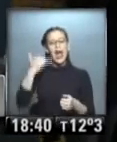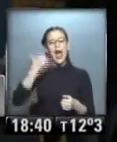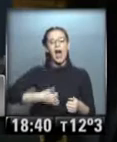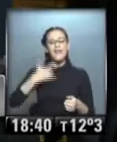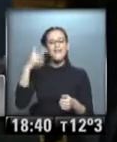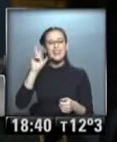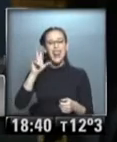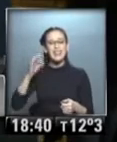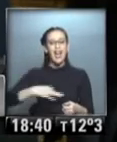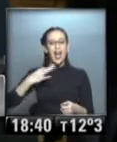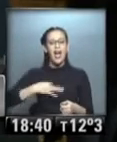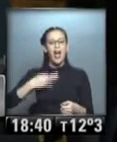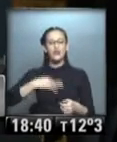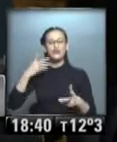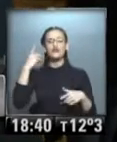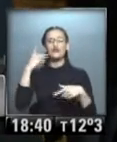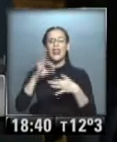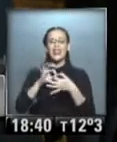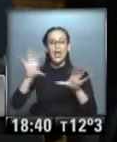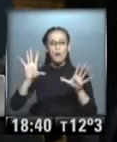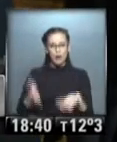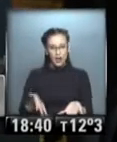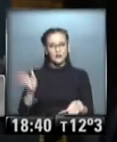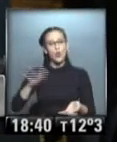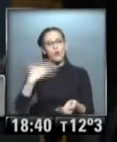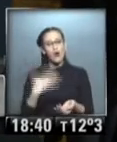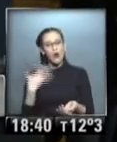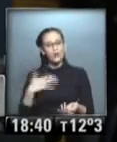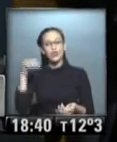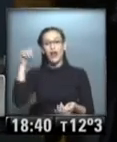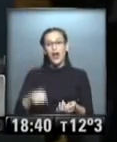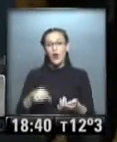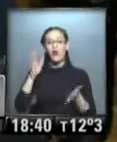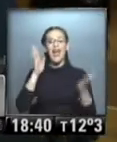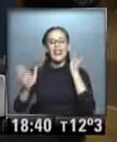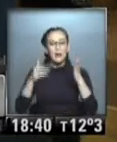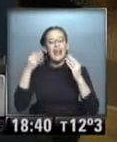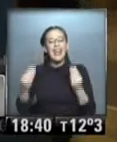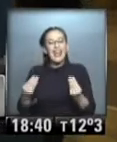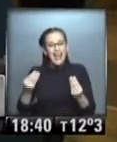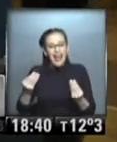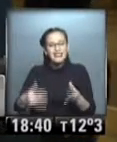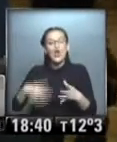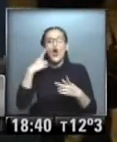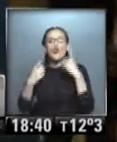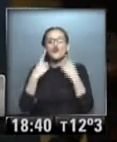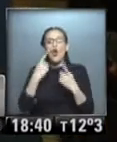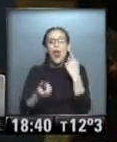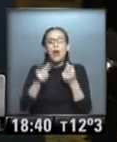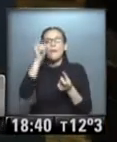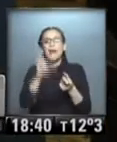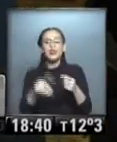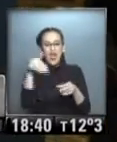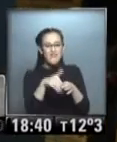democracia, con alta participación popular. En esta etapa lo que vamos a hacer es verificar que efectivamente lo que la gente votó